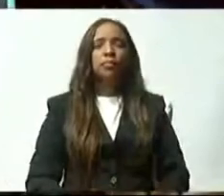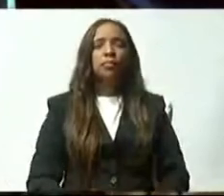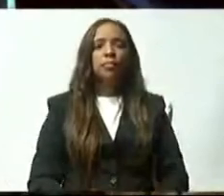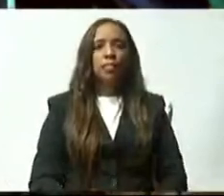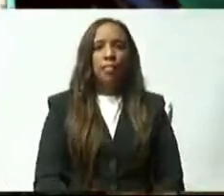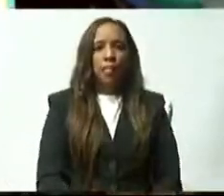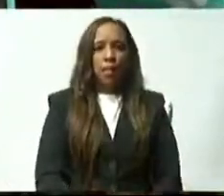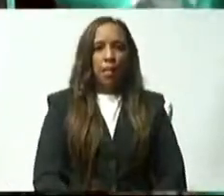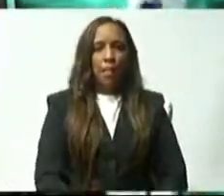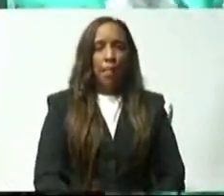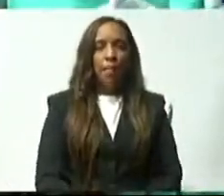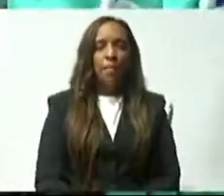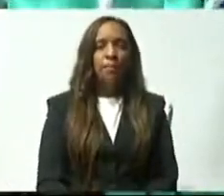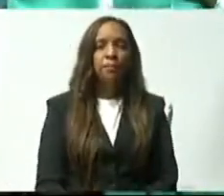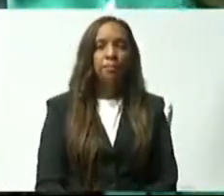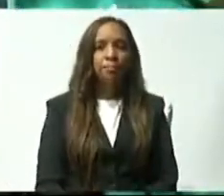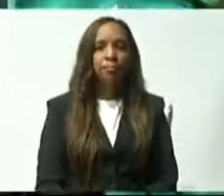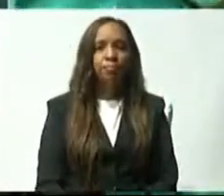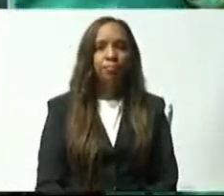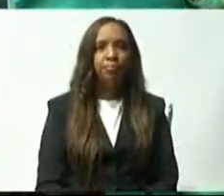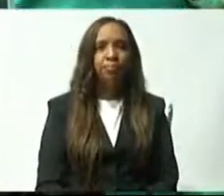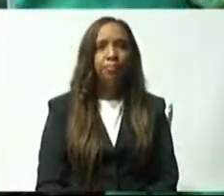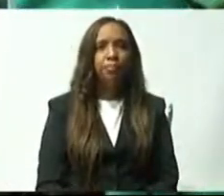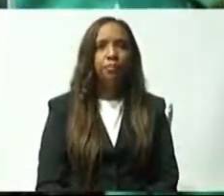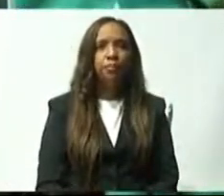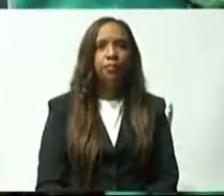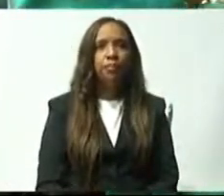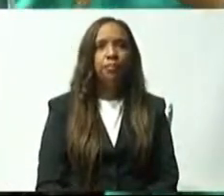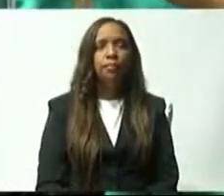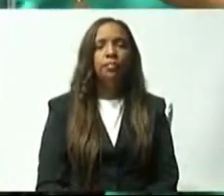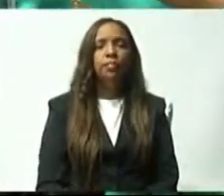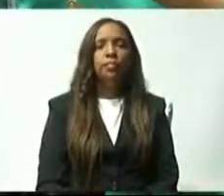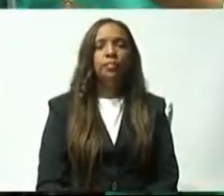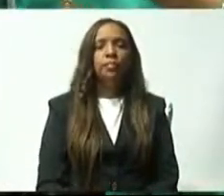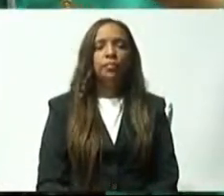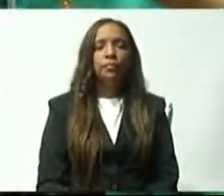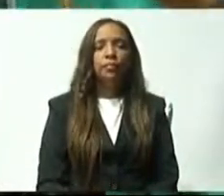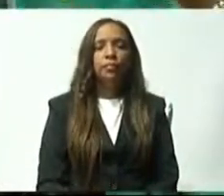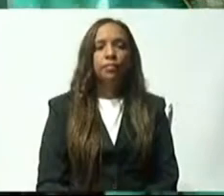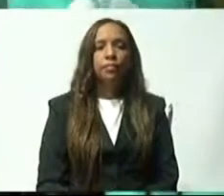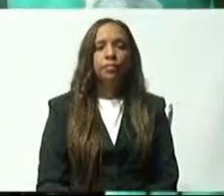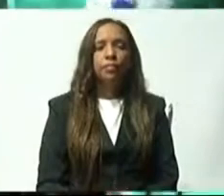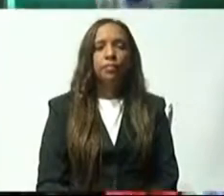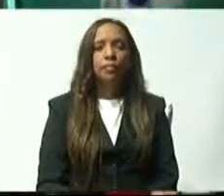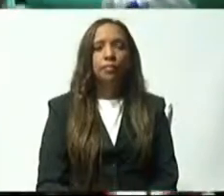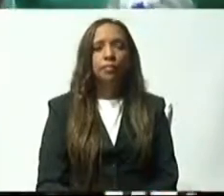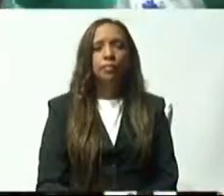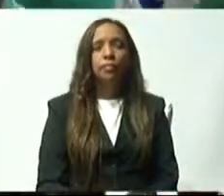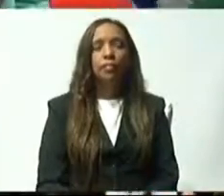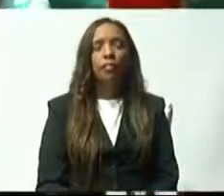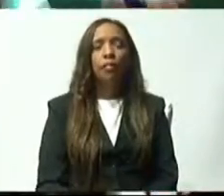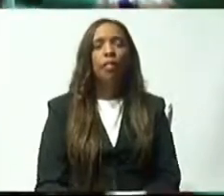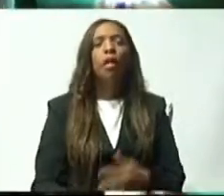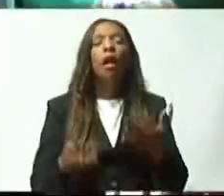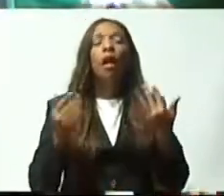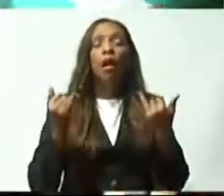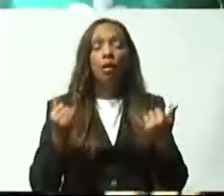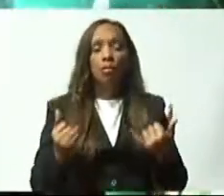se nos ha estado involucrando en los medios de comunicación.